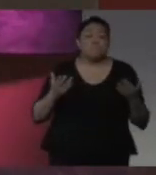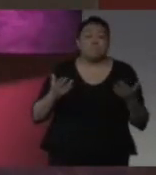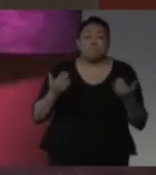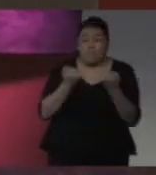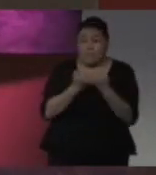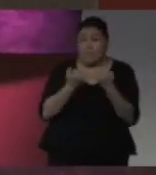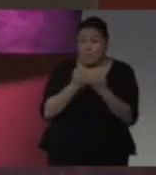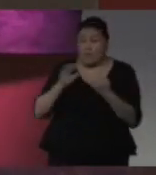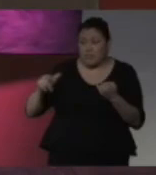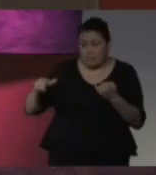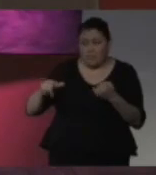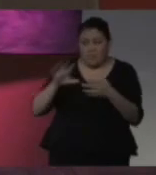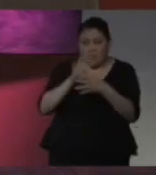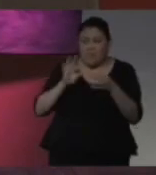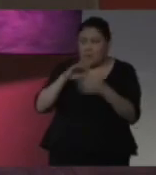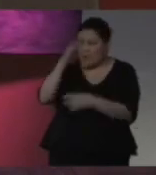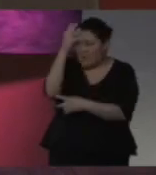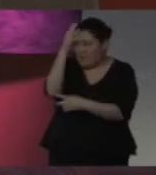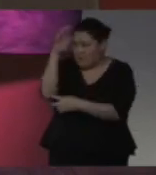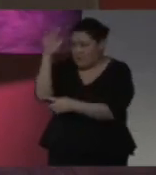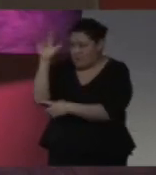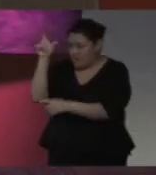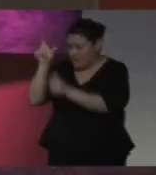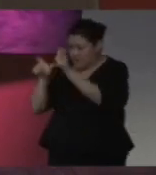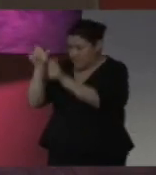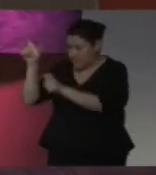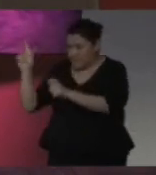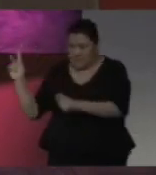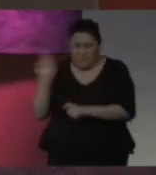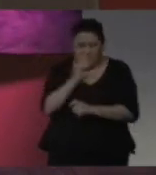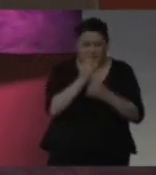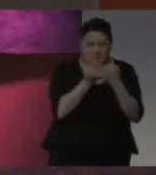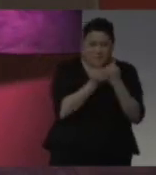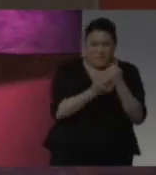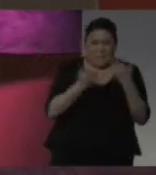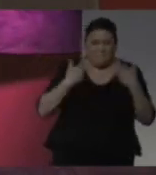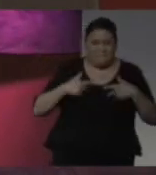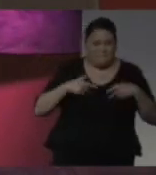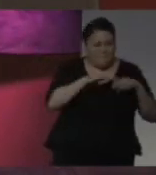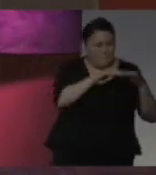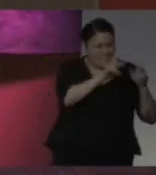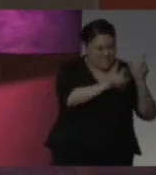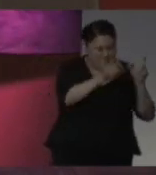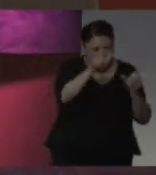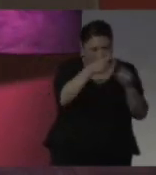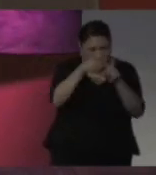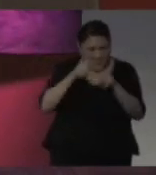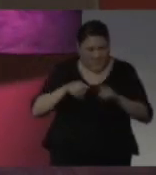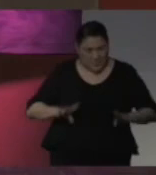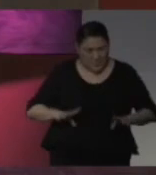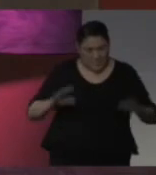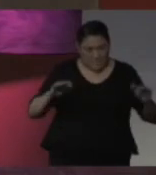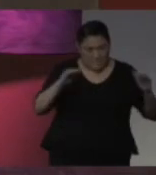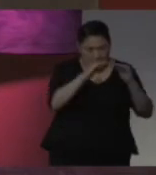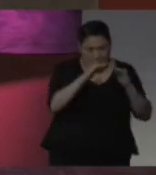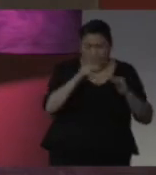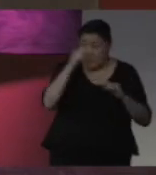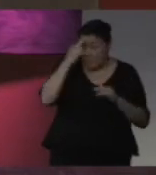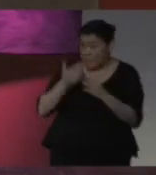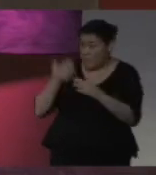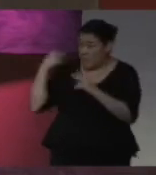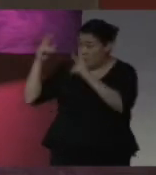retomando un poco la metáfora del monte y del bosque de la que se habló en esta mesa, si nos damos cuenta, las seis